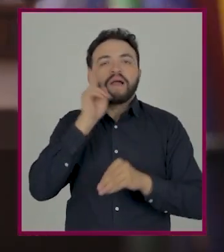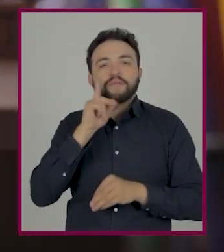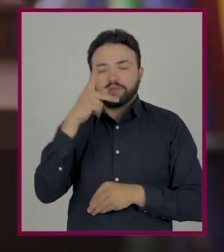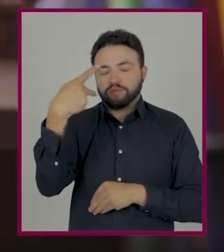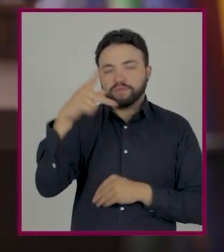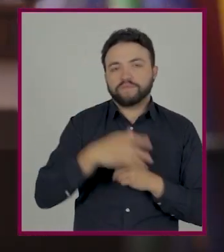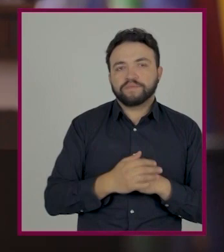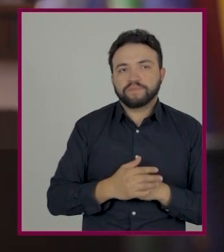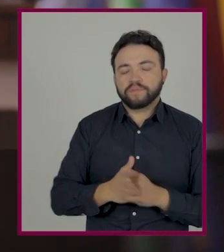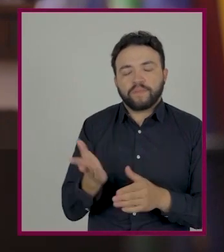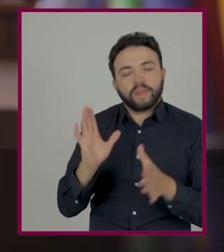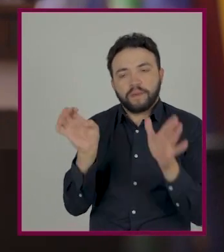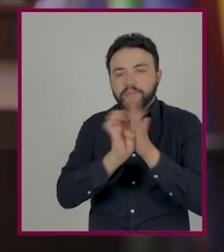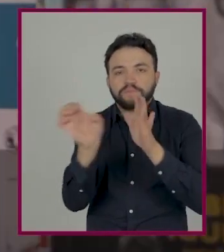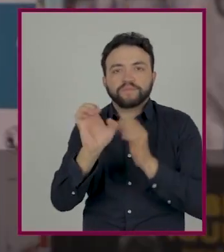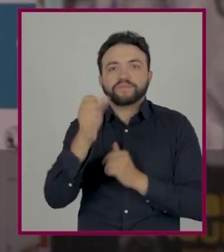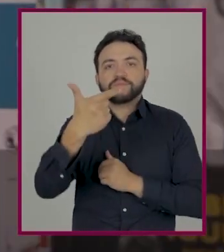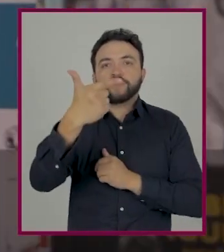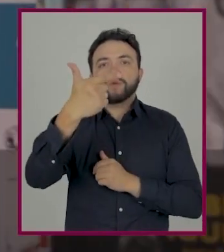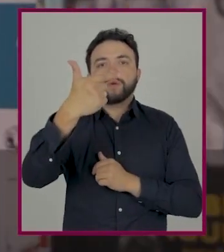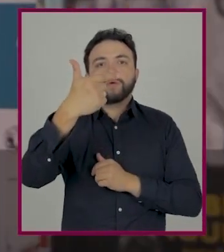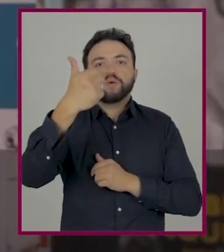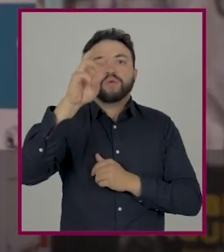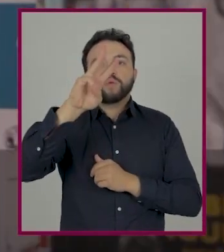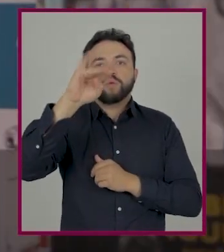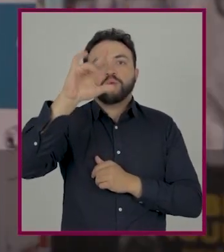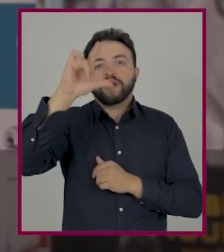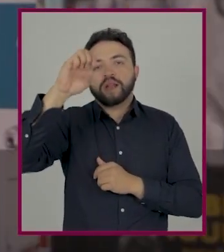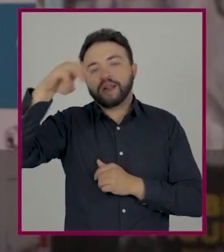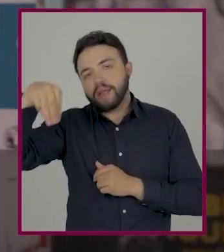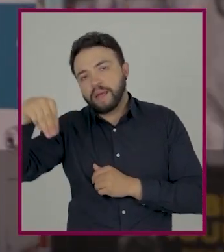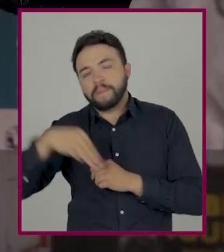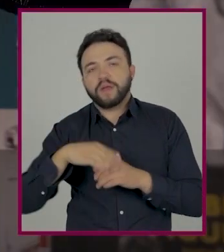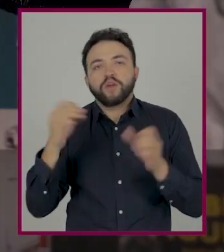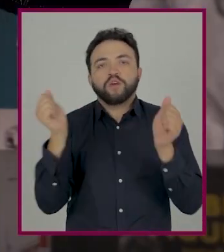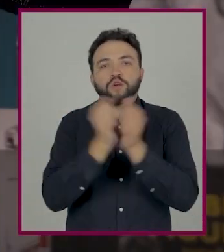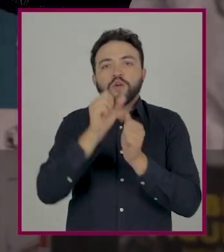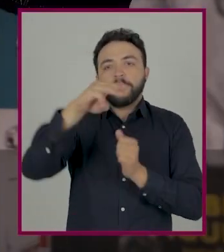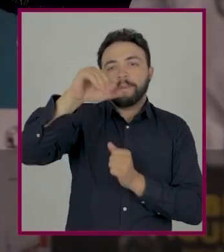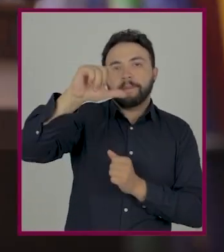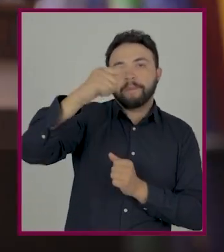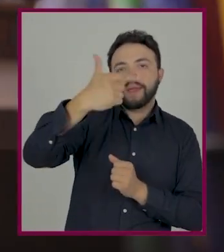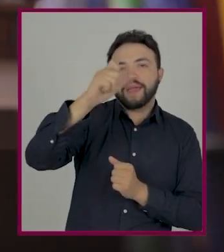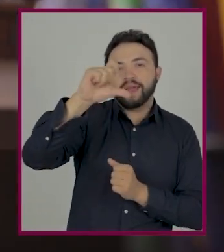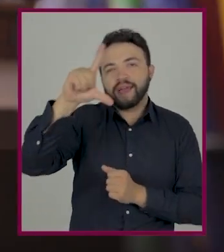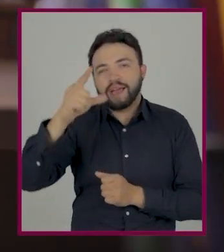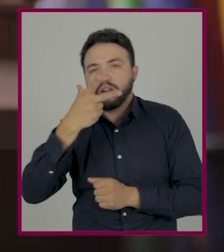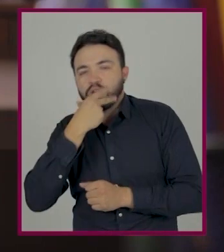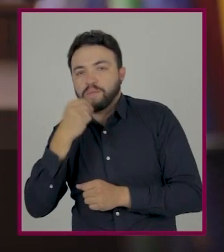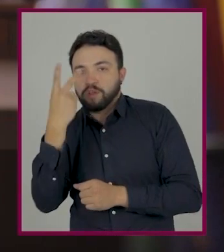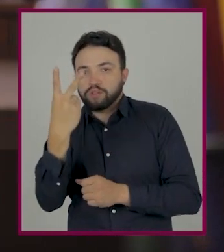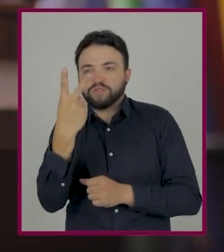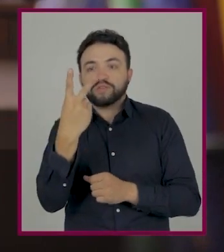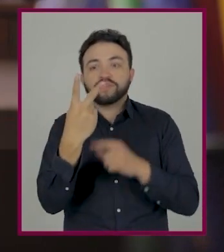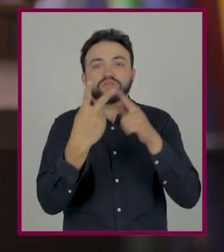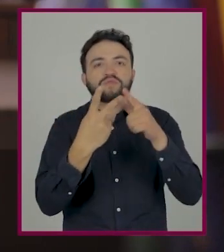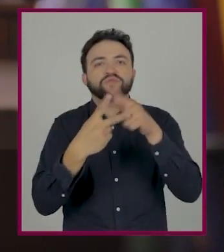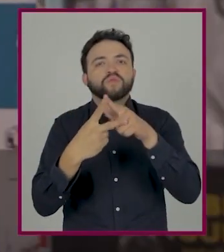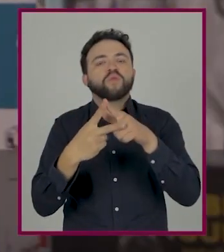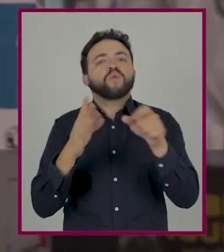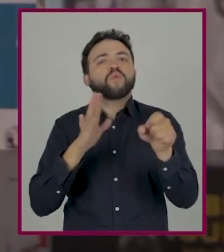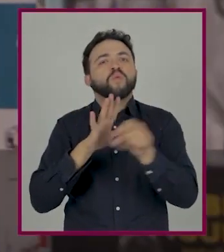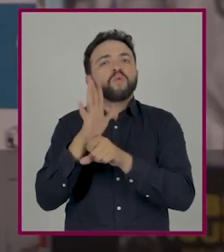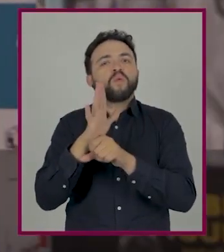¿Cómo lo acomodarías? A ver, venga. William Shakespeare con Miguel de Cervantes. ¿Y qué tienen en